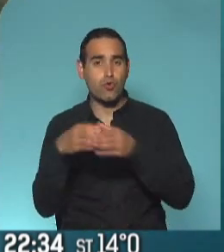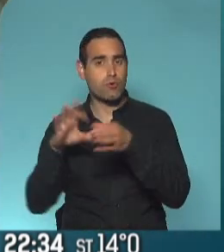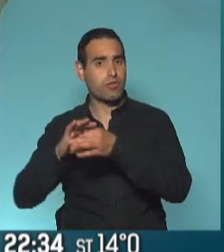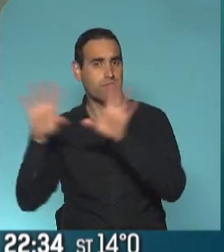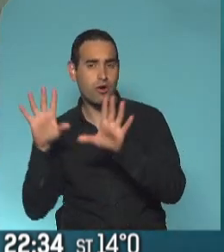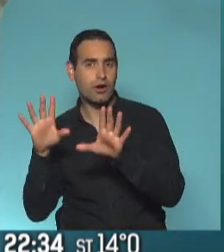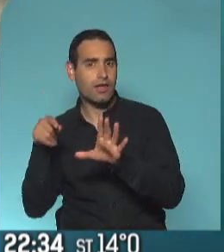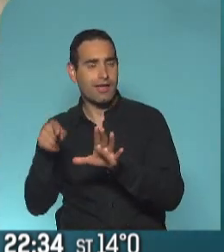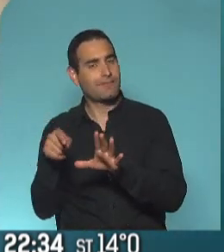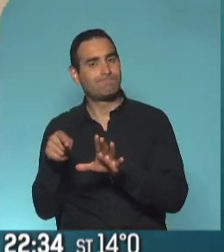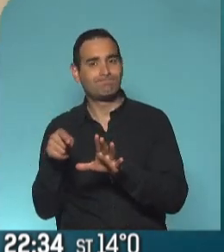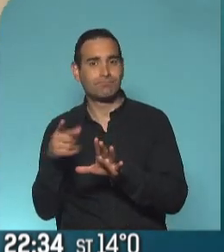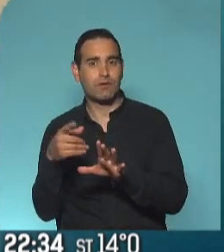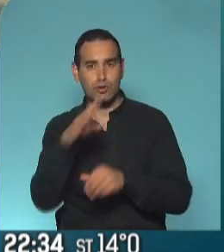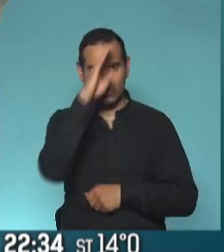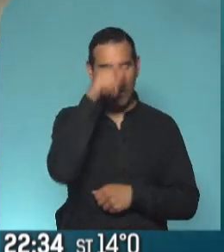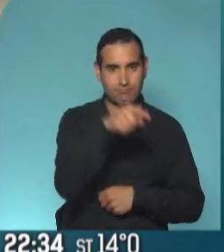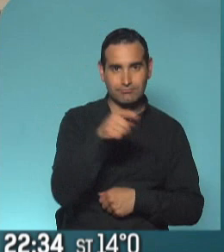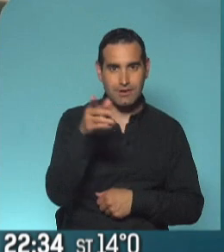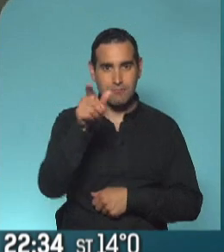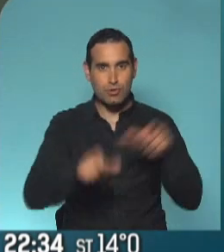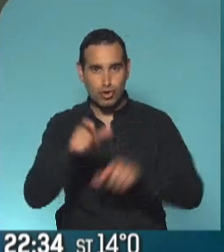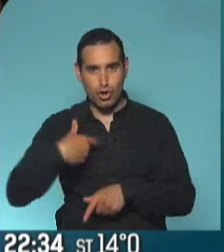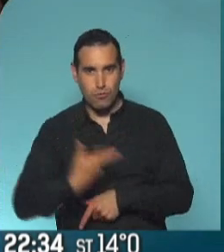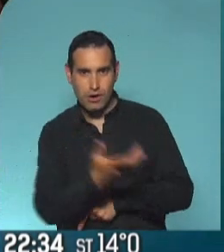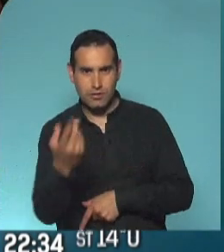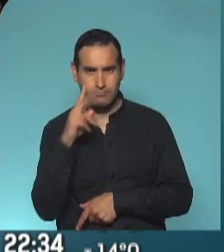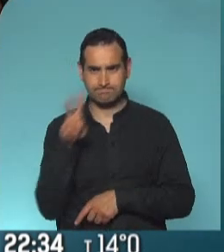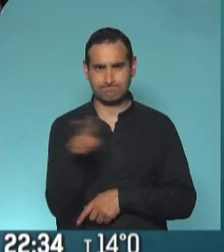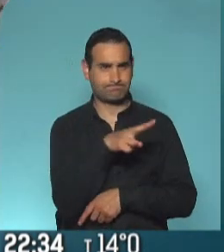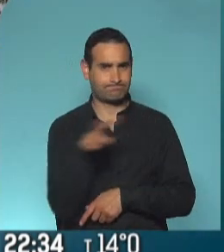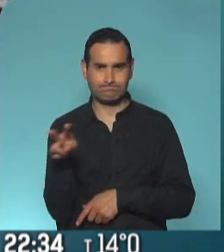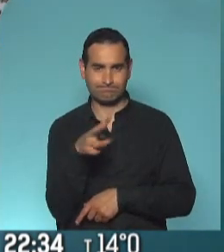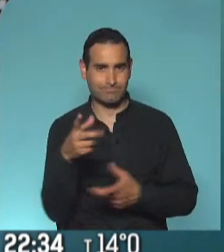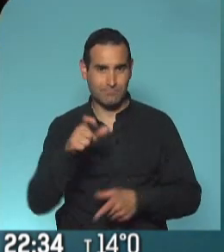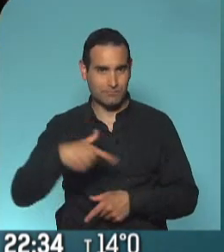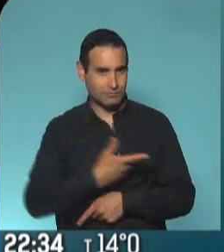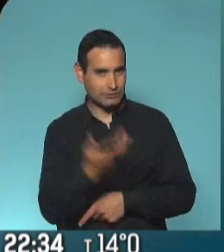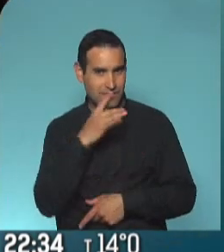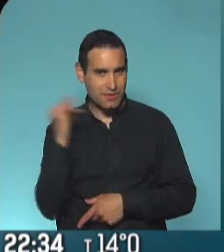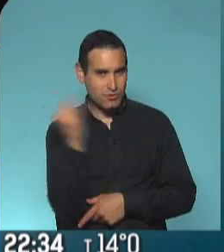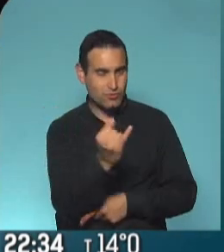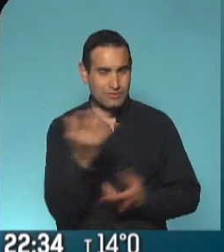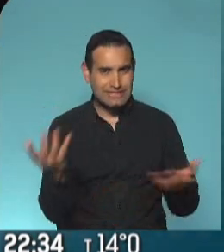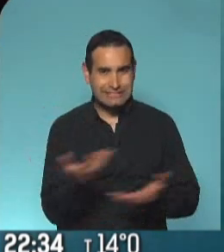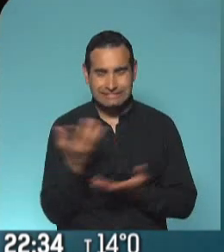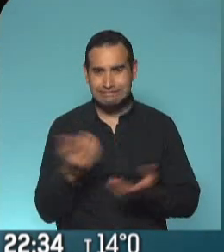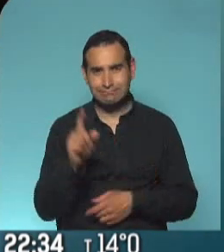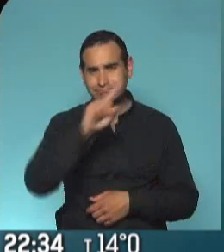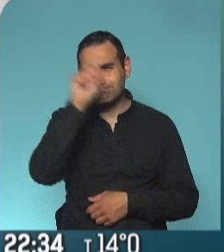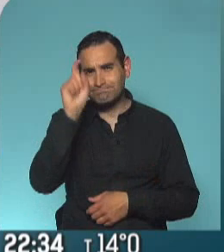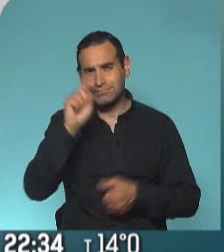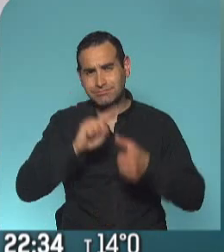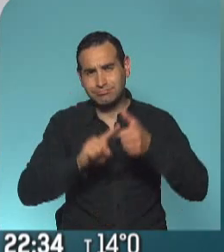Demócrata entre un Trump y una población que ve con malos ojos esta denuncia. Me parece que hay muchos interrogantes